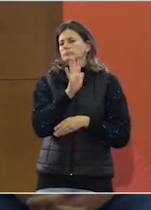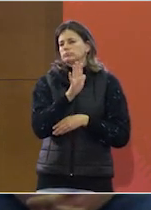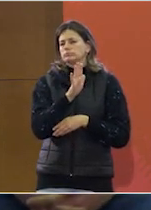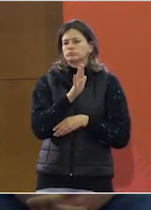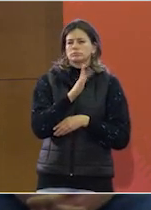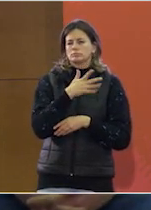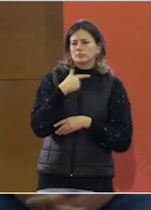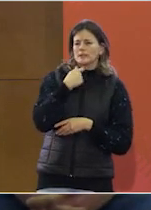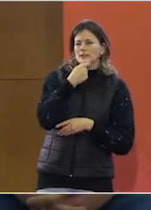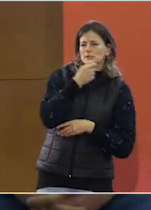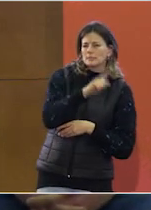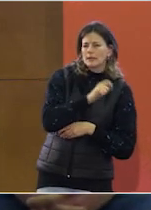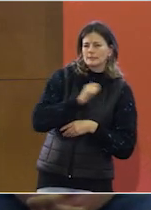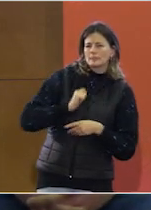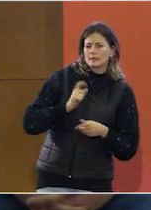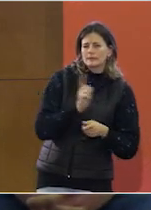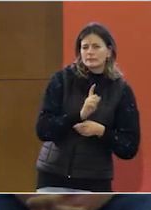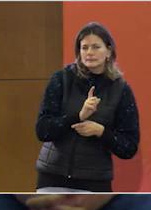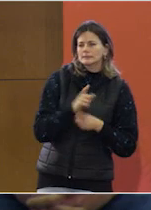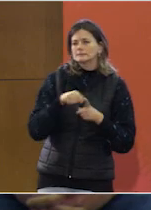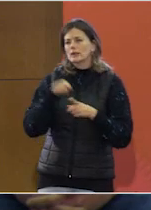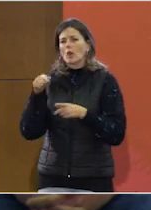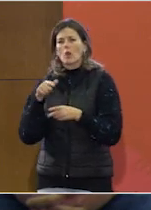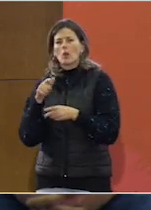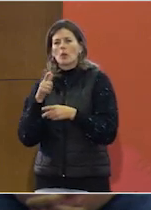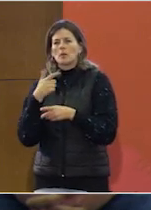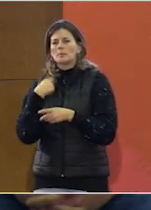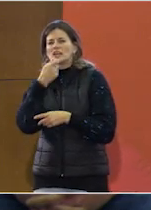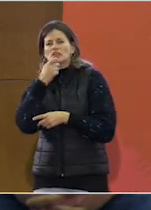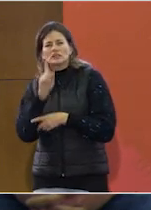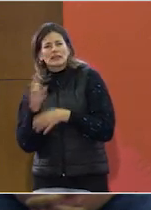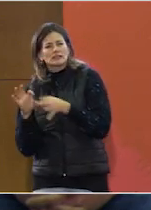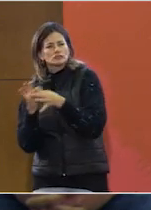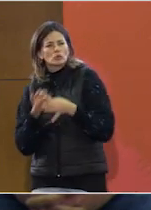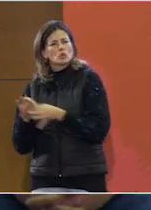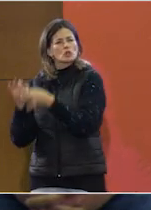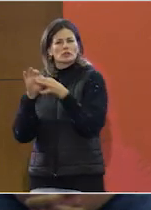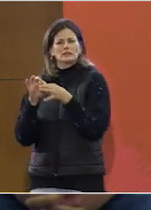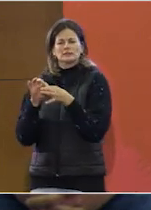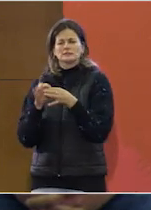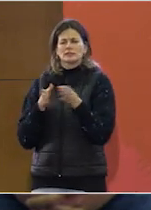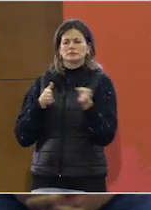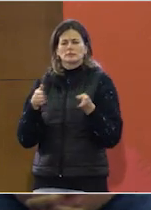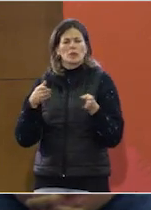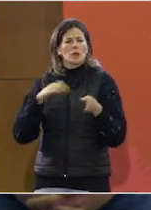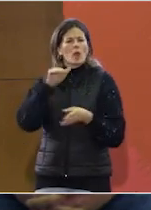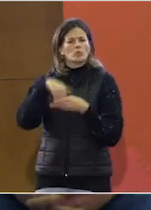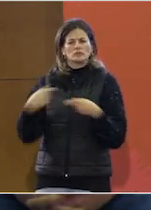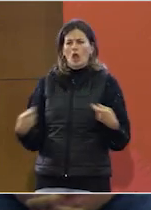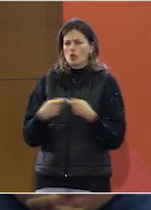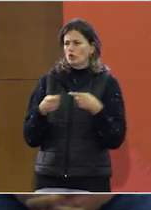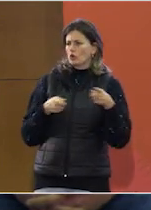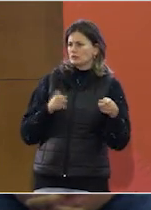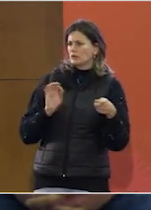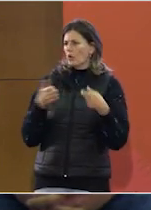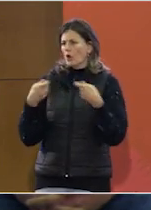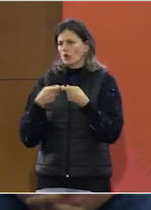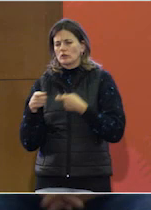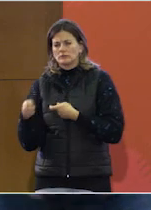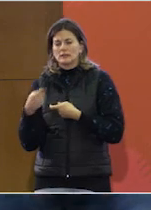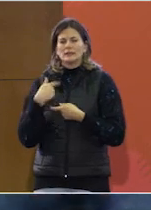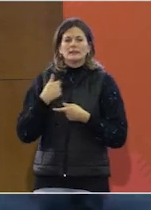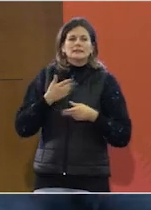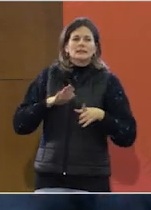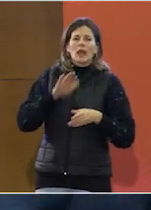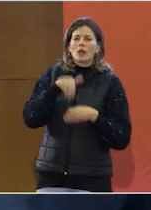los independentistas, vete a votar para vengarte de los unionistas. Y yo tengo la sensación de que el voto de la venganza,